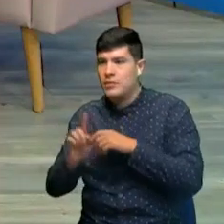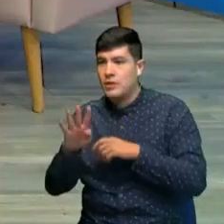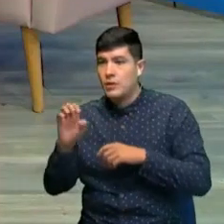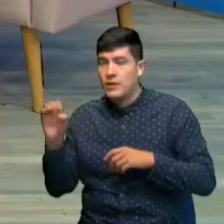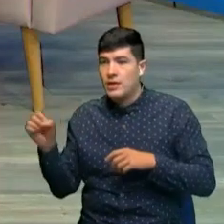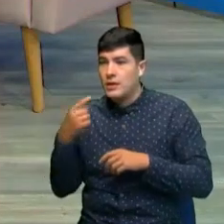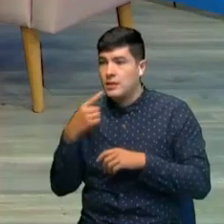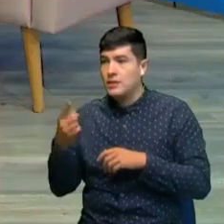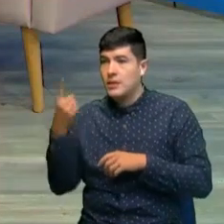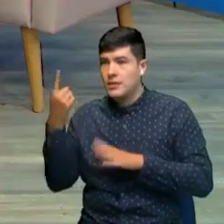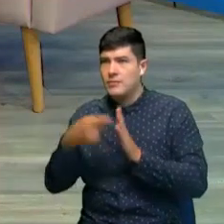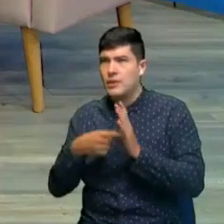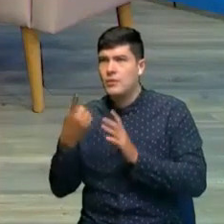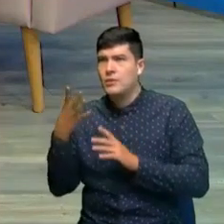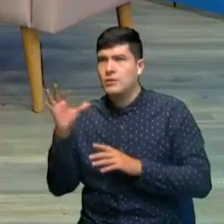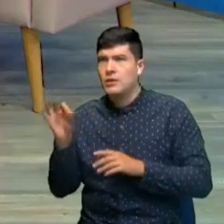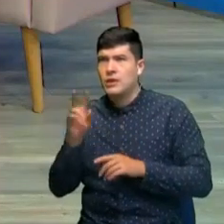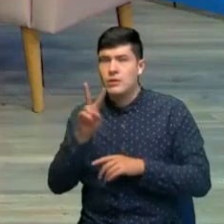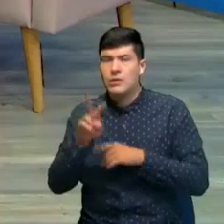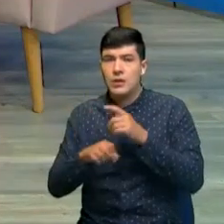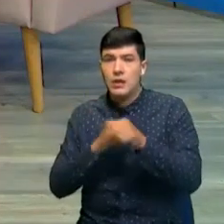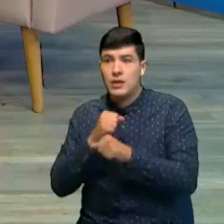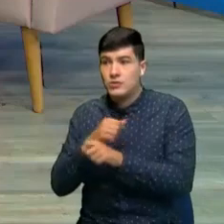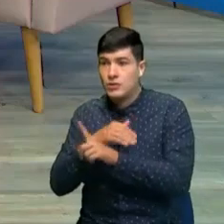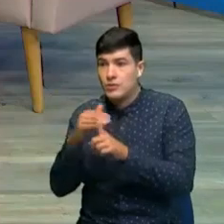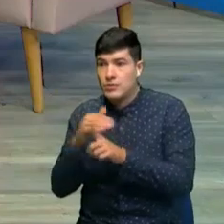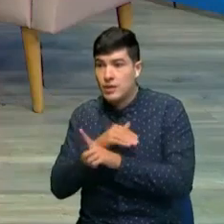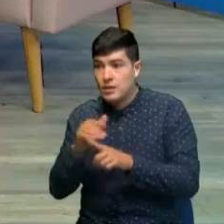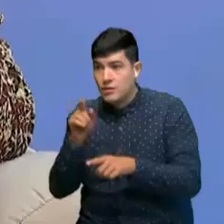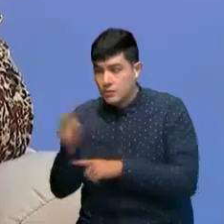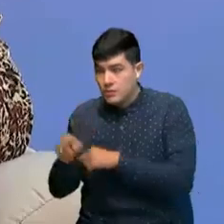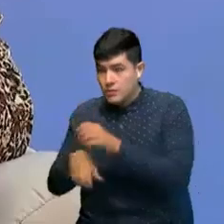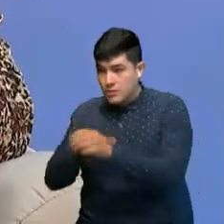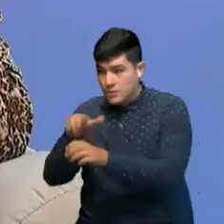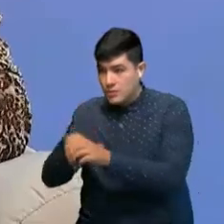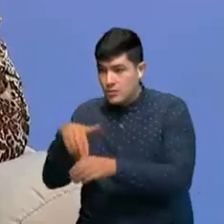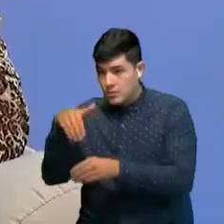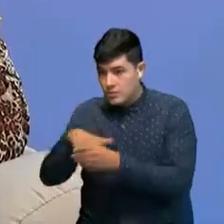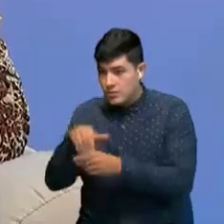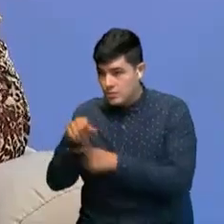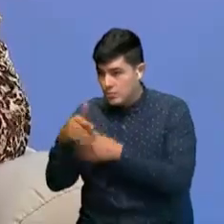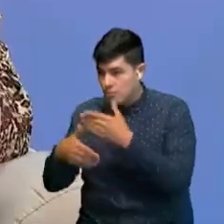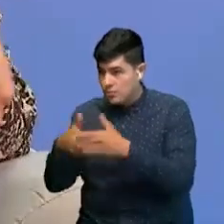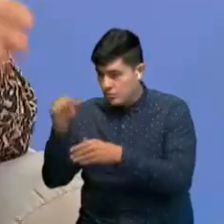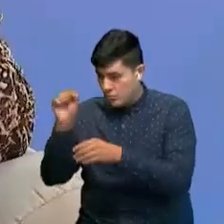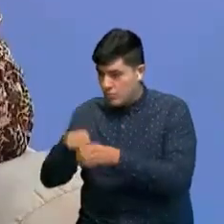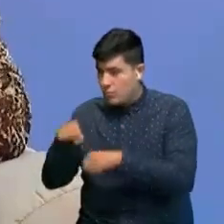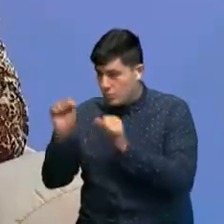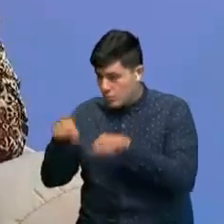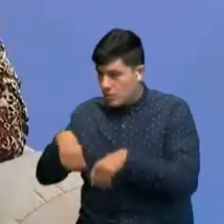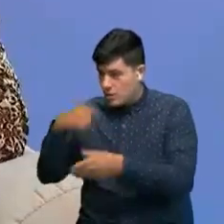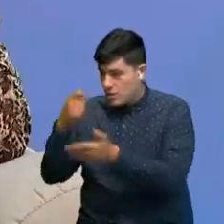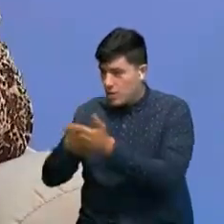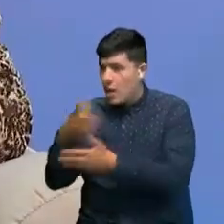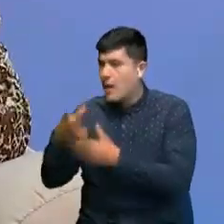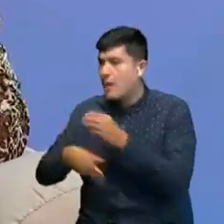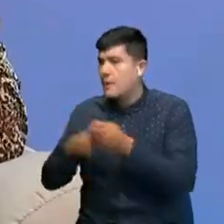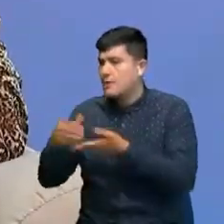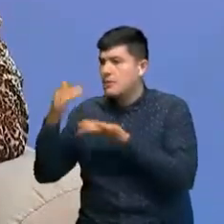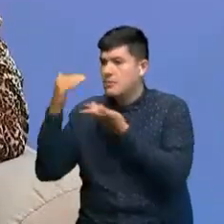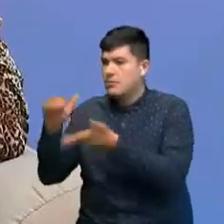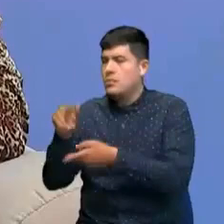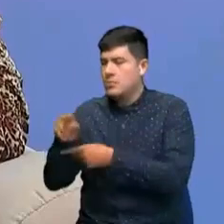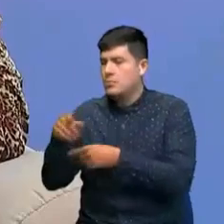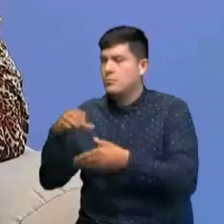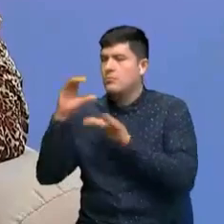y es 1.150, 2 años y medio, exacto. Uh-huh. Si lo recibe el fondo a través de un proceso, usted sigue cotizando allá, fuera de eso con su salario mínimo,